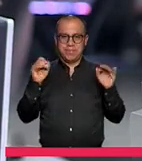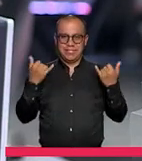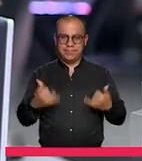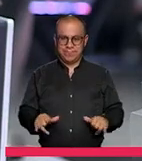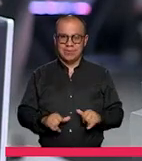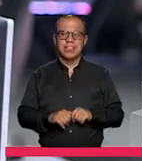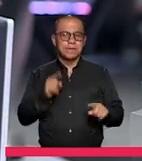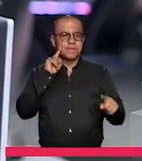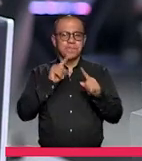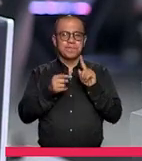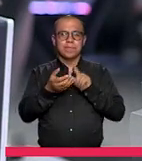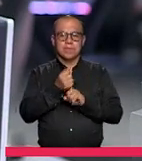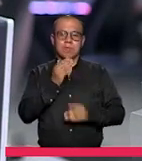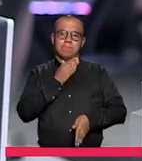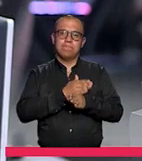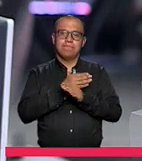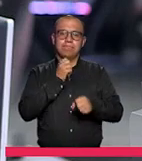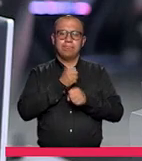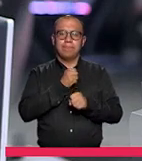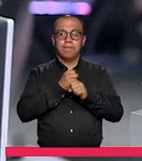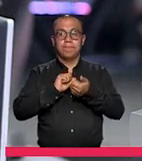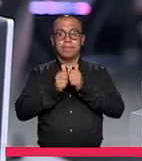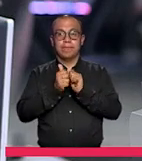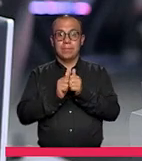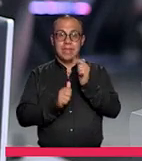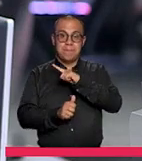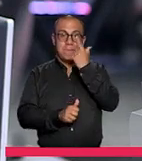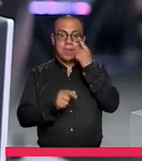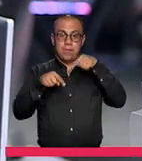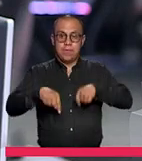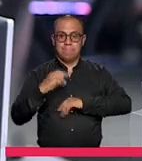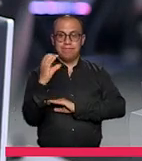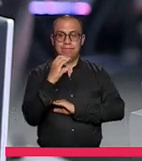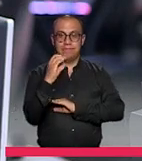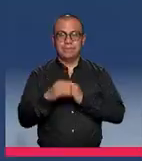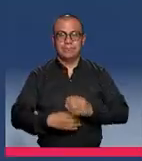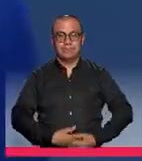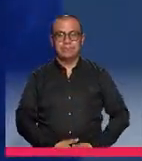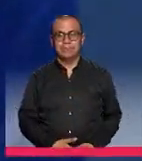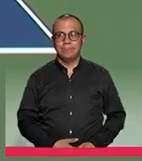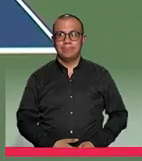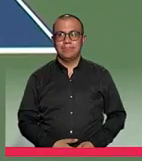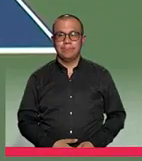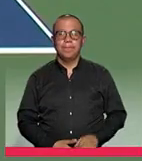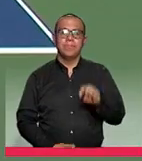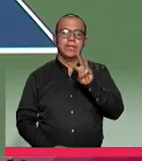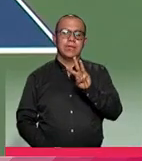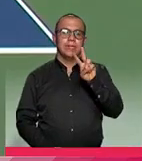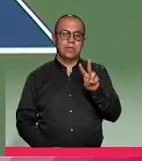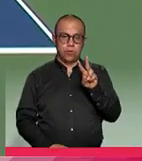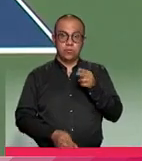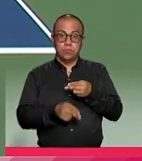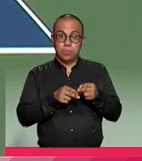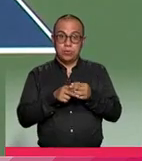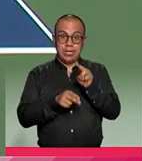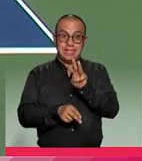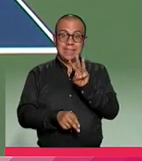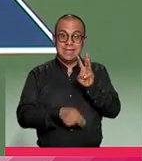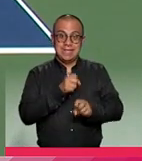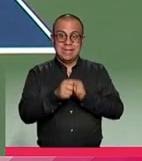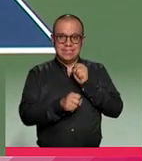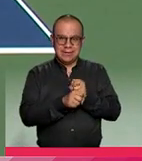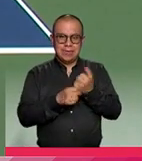claro que su objetivo es seguir trabajando por el deporte blanco en nuestro país. Con 32 años y próximo a cumplir